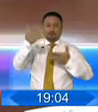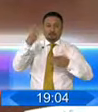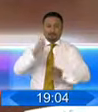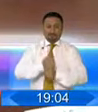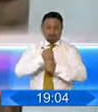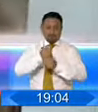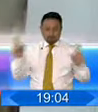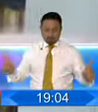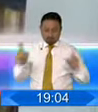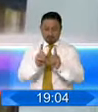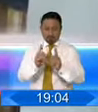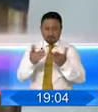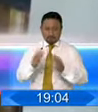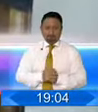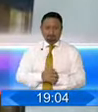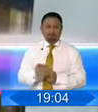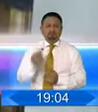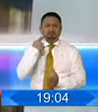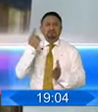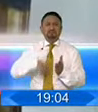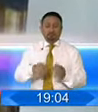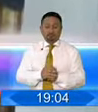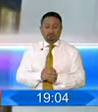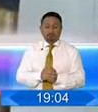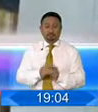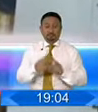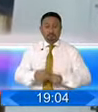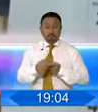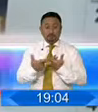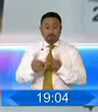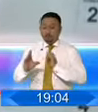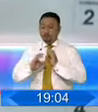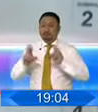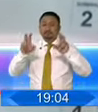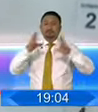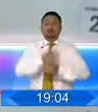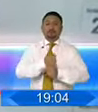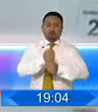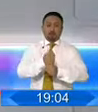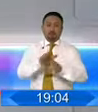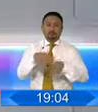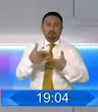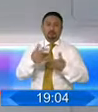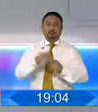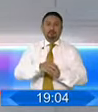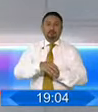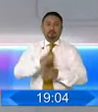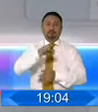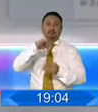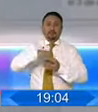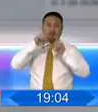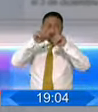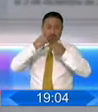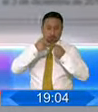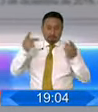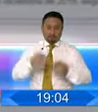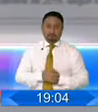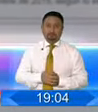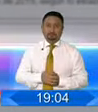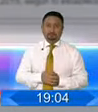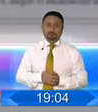seguridad, se habían reunido. El objetivo era activar la mesa de seguridad para la consulta popular y referéndum. Esta